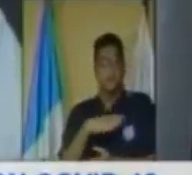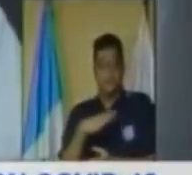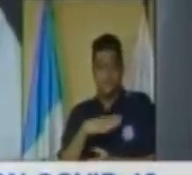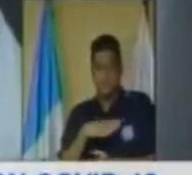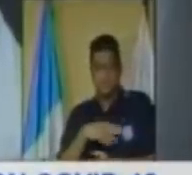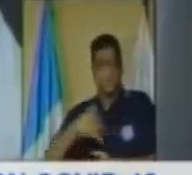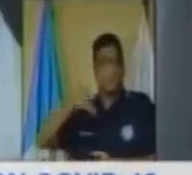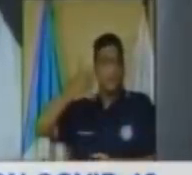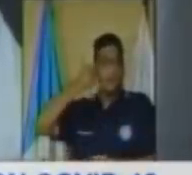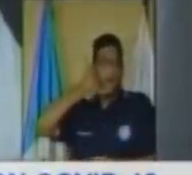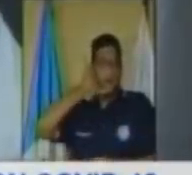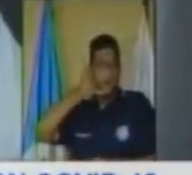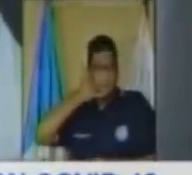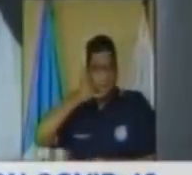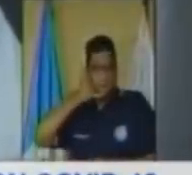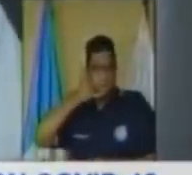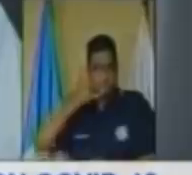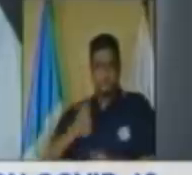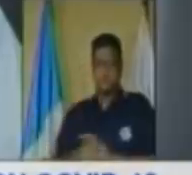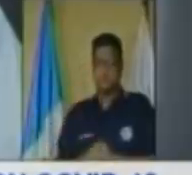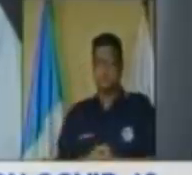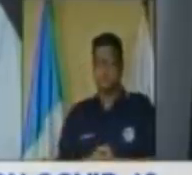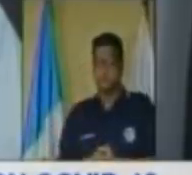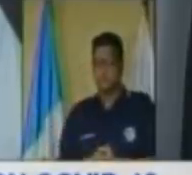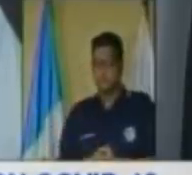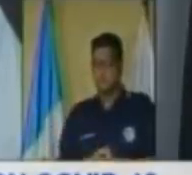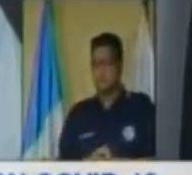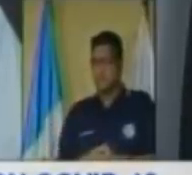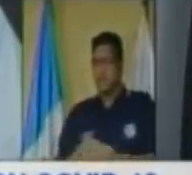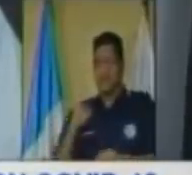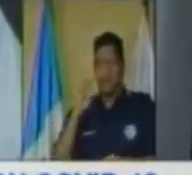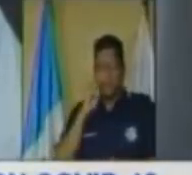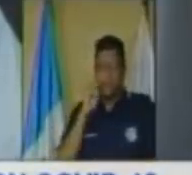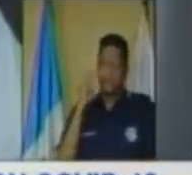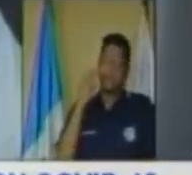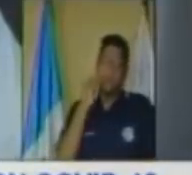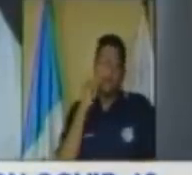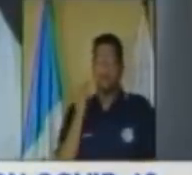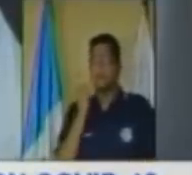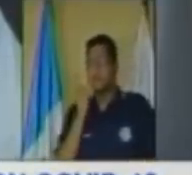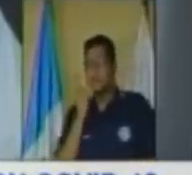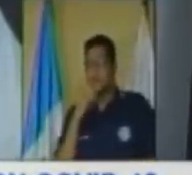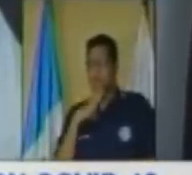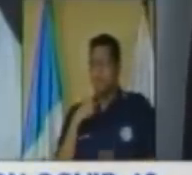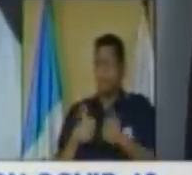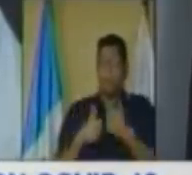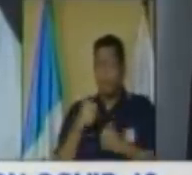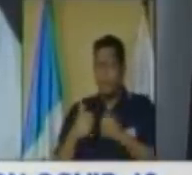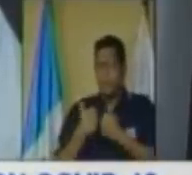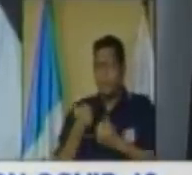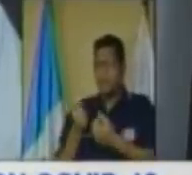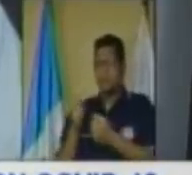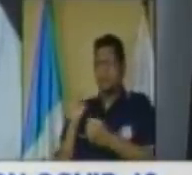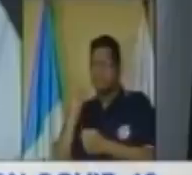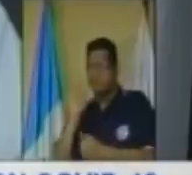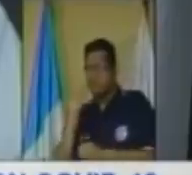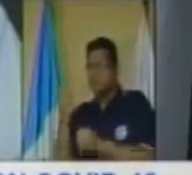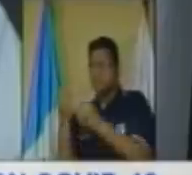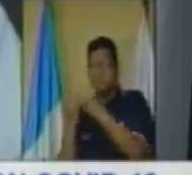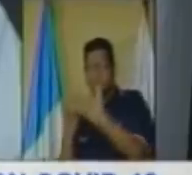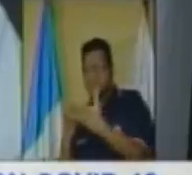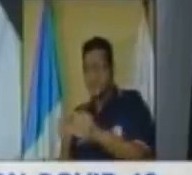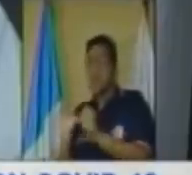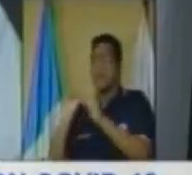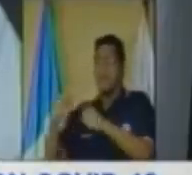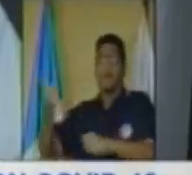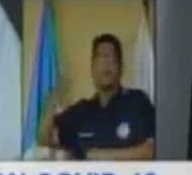líneas abiertas para cualquier duda o consulta en el Ministerio de Educación. Y también